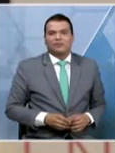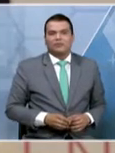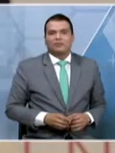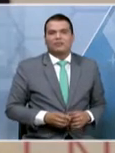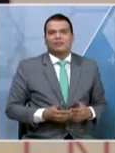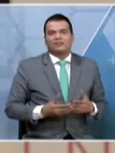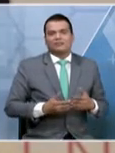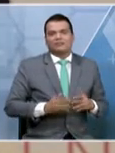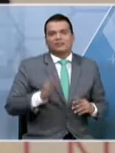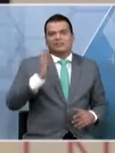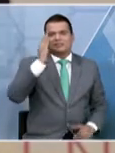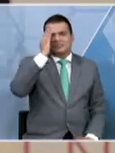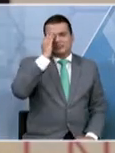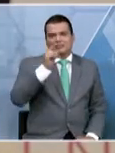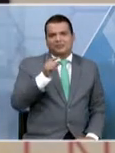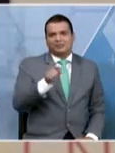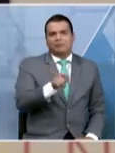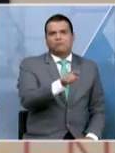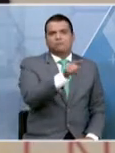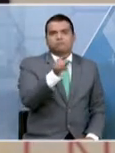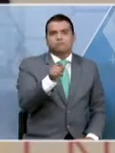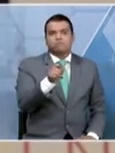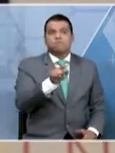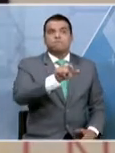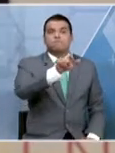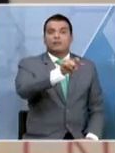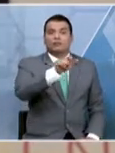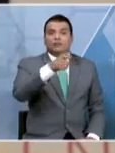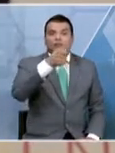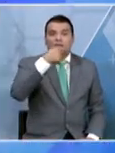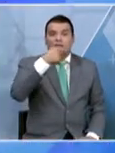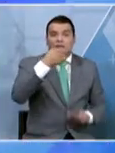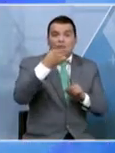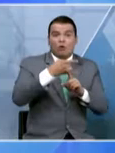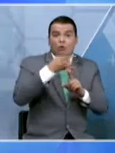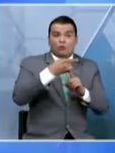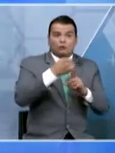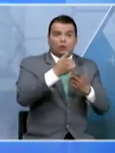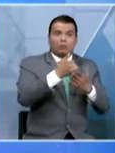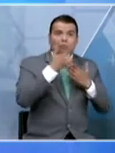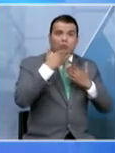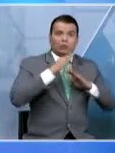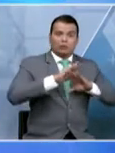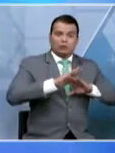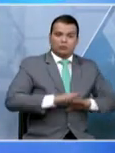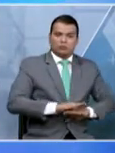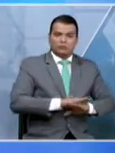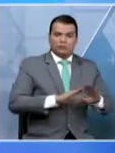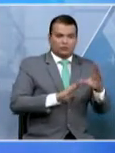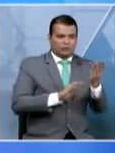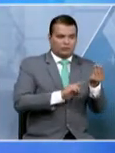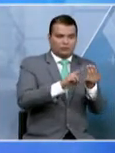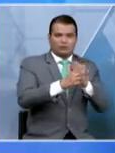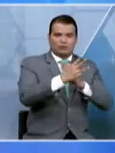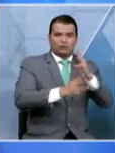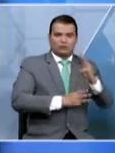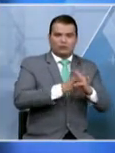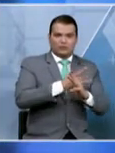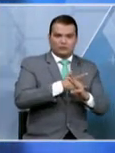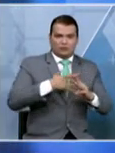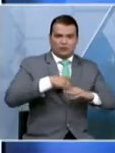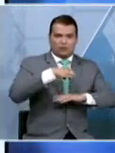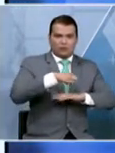tendencia a que hay una mejor desenlace en los pacientes que reciben medicamentos aunque la organización mundial de la salud del gobierno nacional aún no